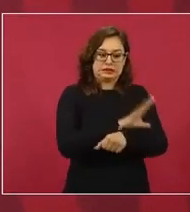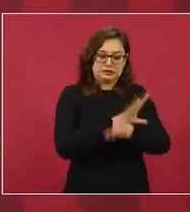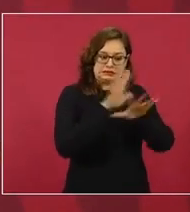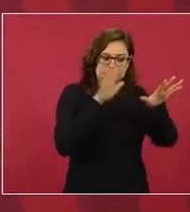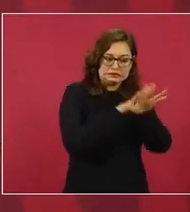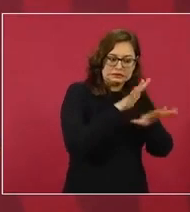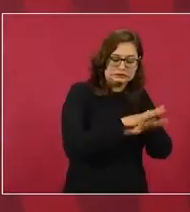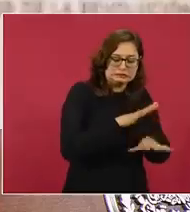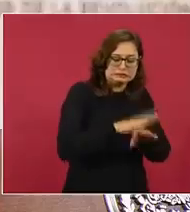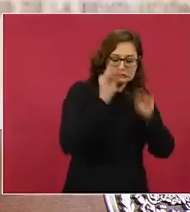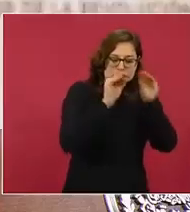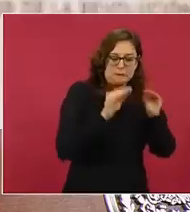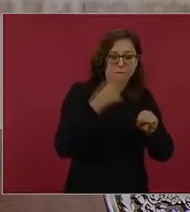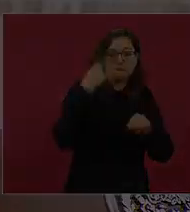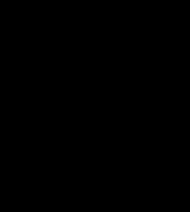Además de eso,